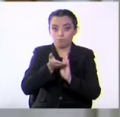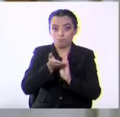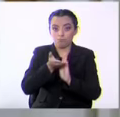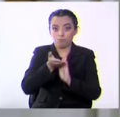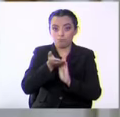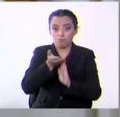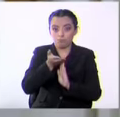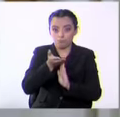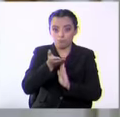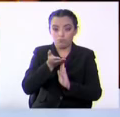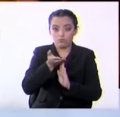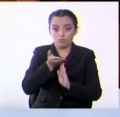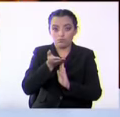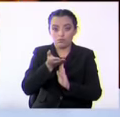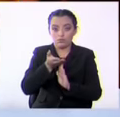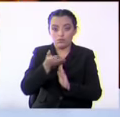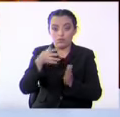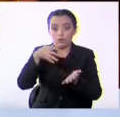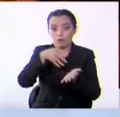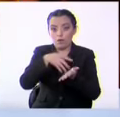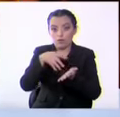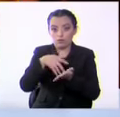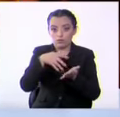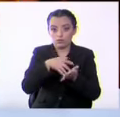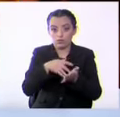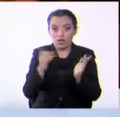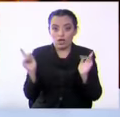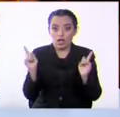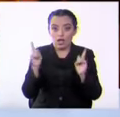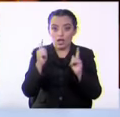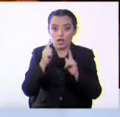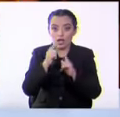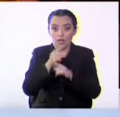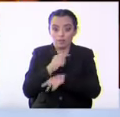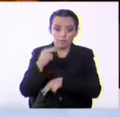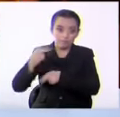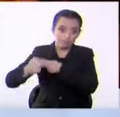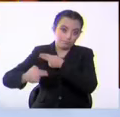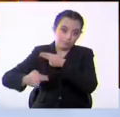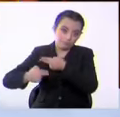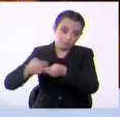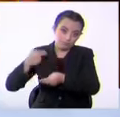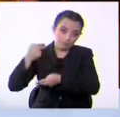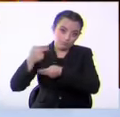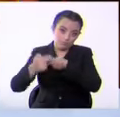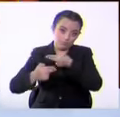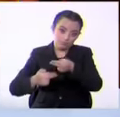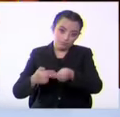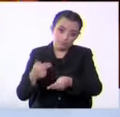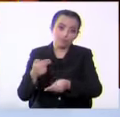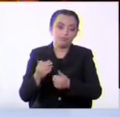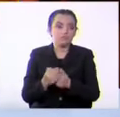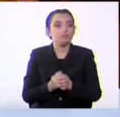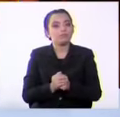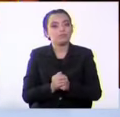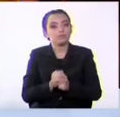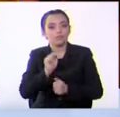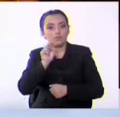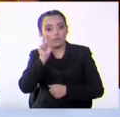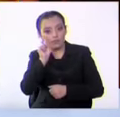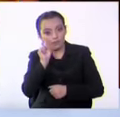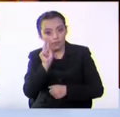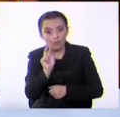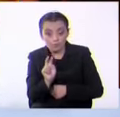la población cambió de una generación a la otra. Como ya habrás visto, pueden